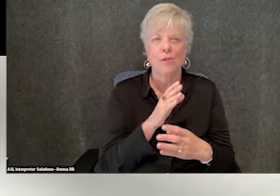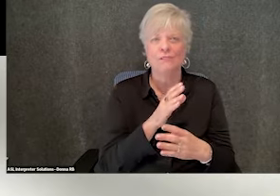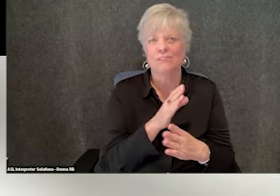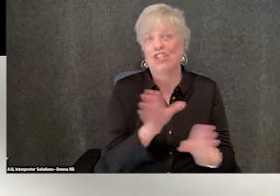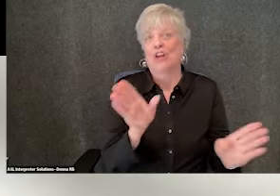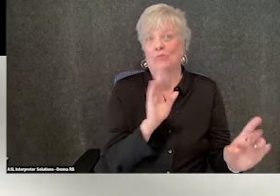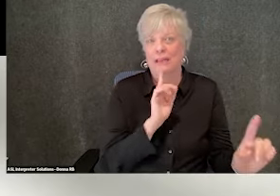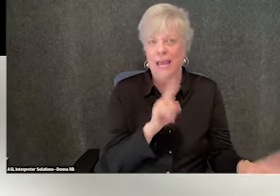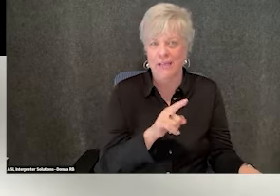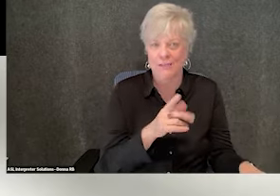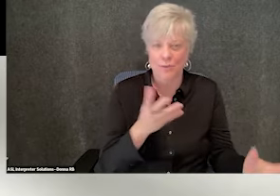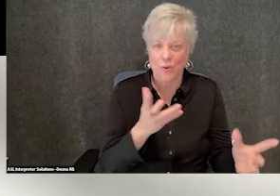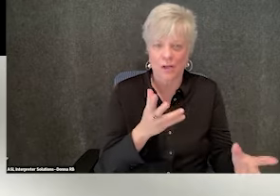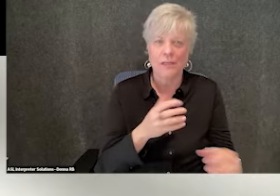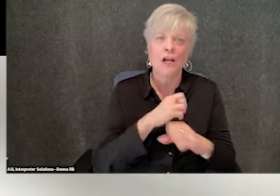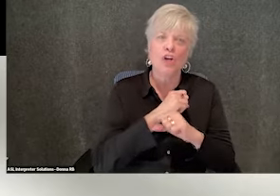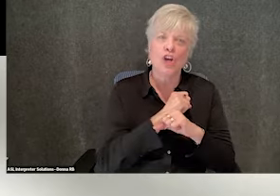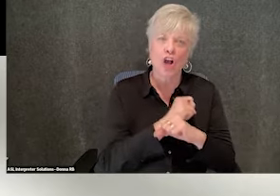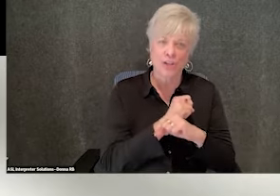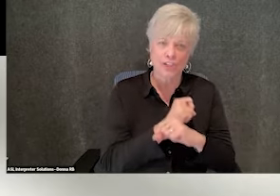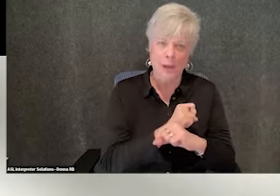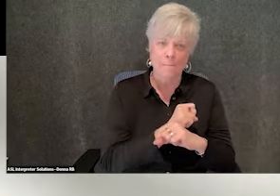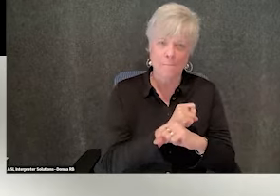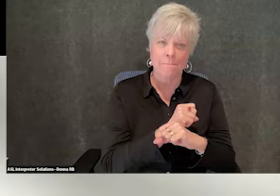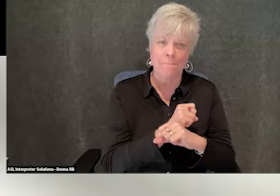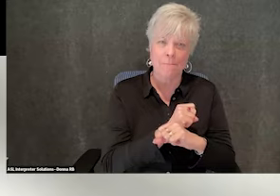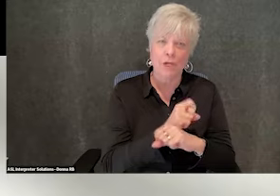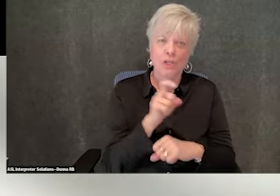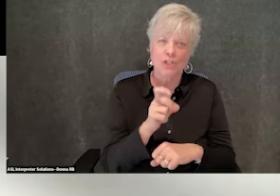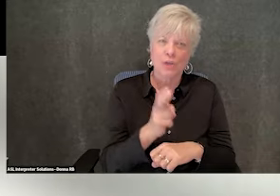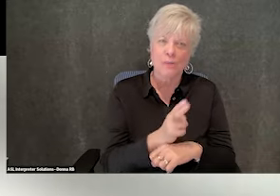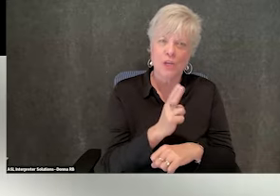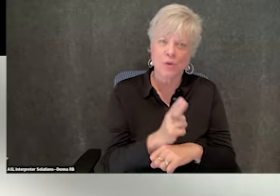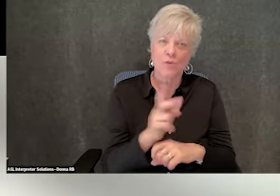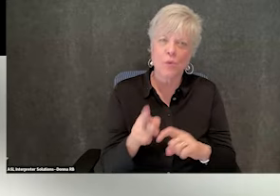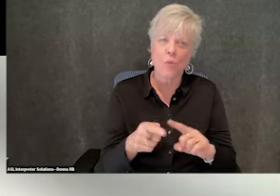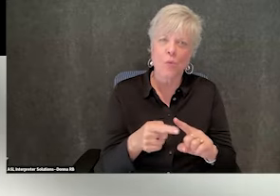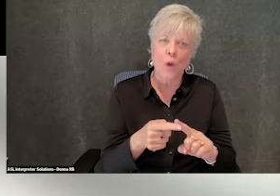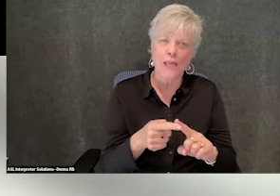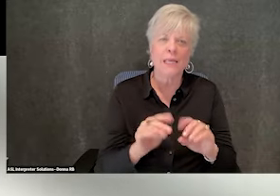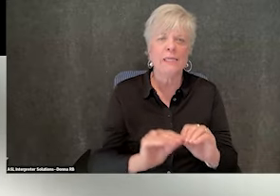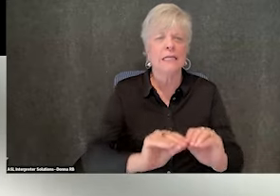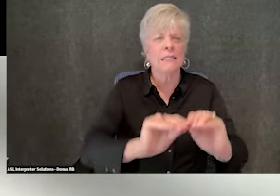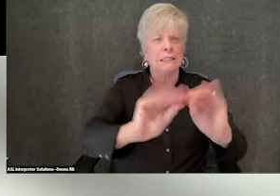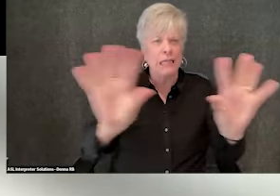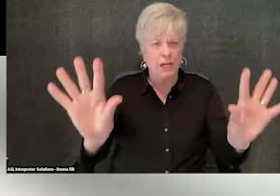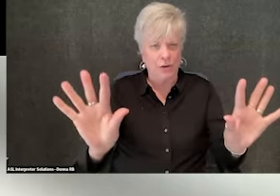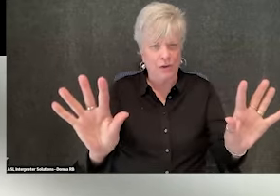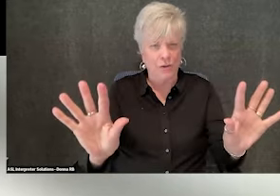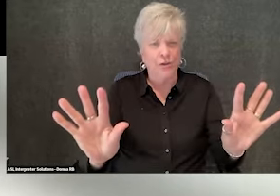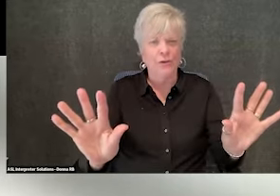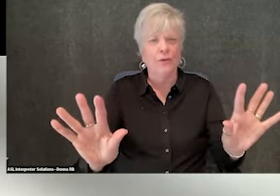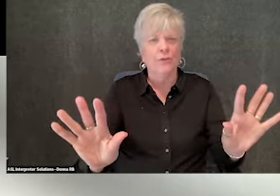yo diría que de forma genérica, o sea, una respuesta general, o sea, tutela se puede utilizar cuando